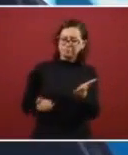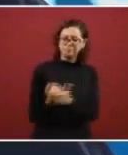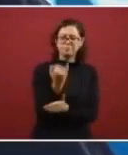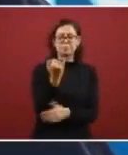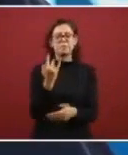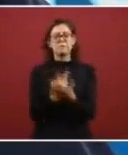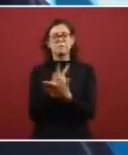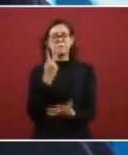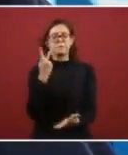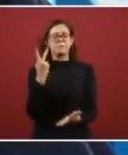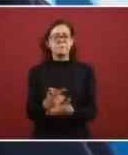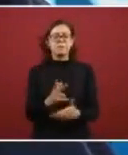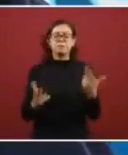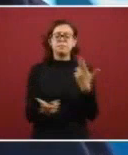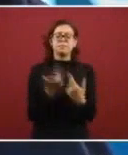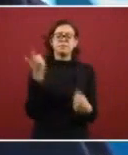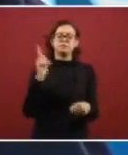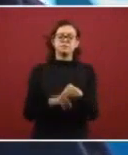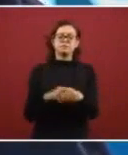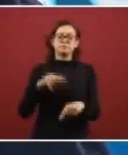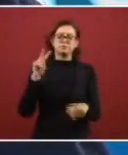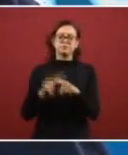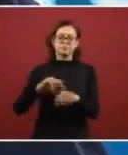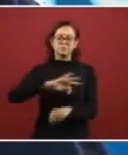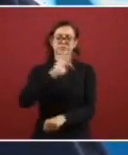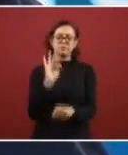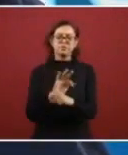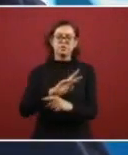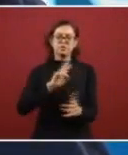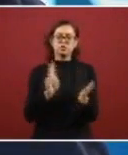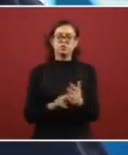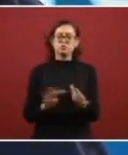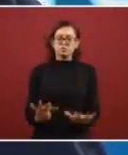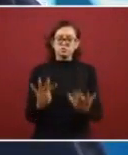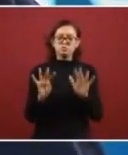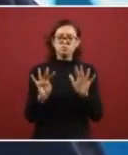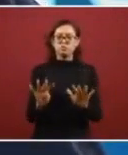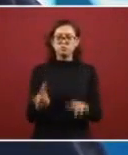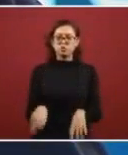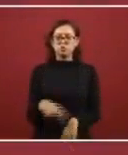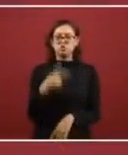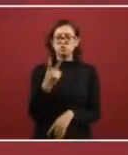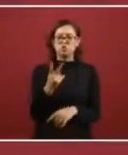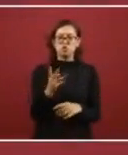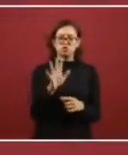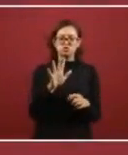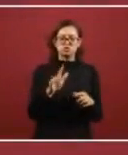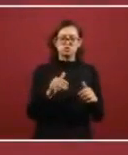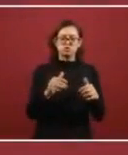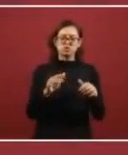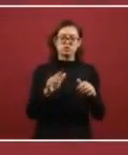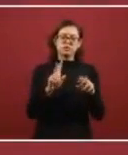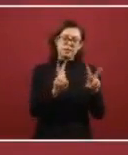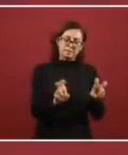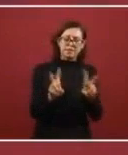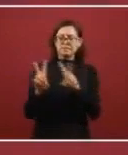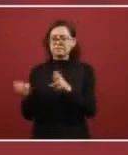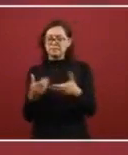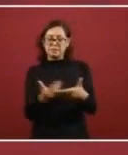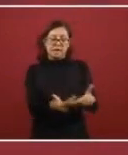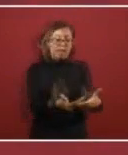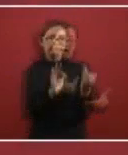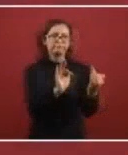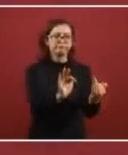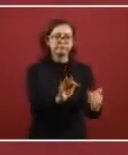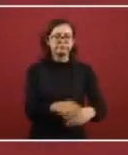Nacional de Protección Civil 2019 en sus dos campos, prevención y